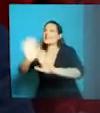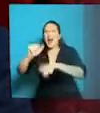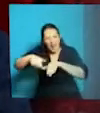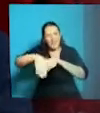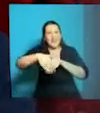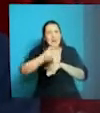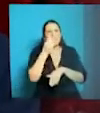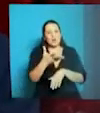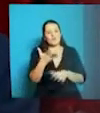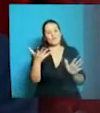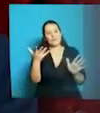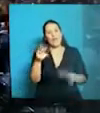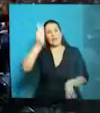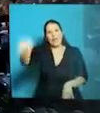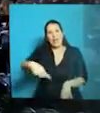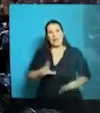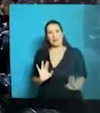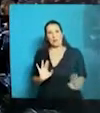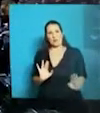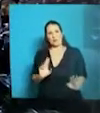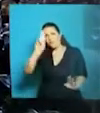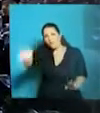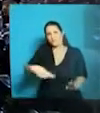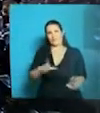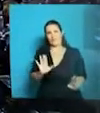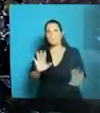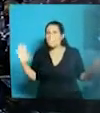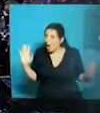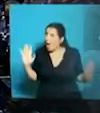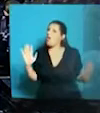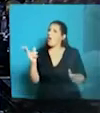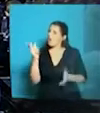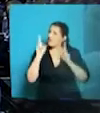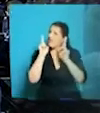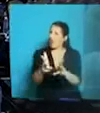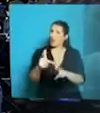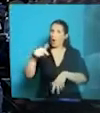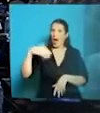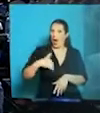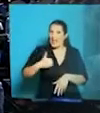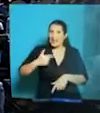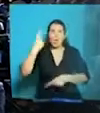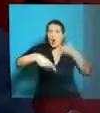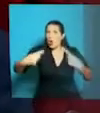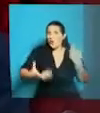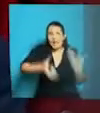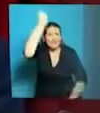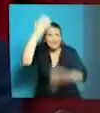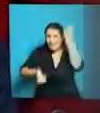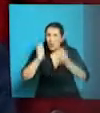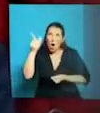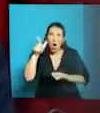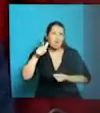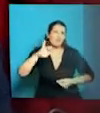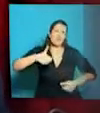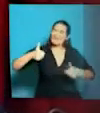que en estos 4 años que pasaron después de esos 12, nosotros no podemos olvidarnos lo que nos pasó porque sobre todo hay que